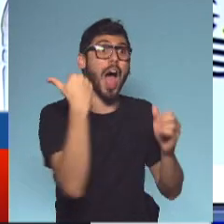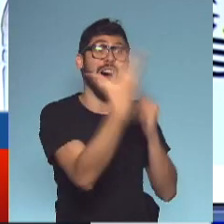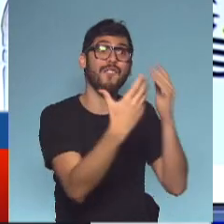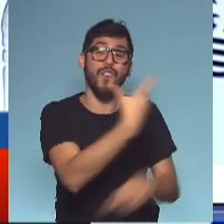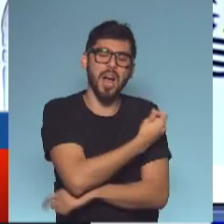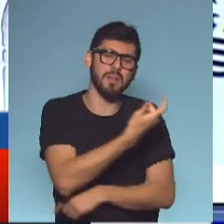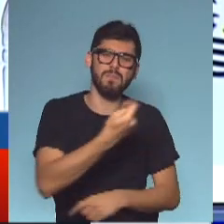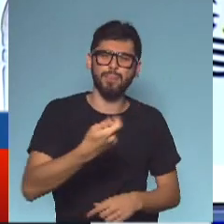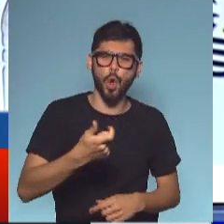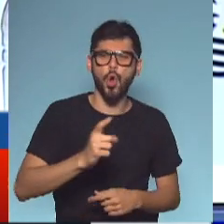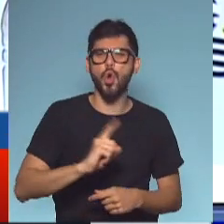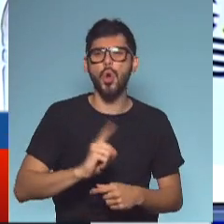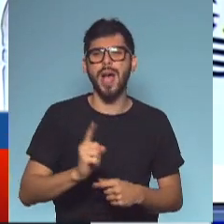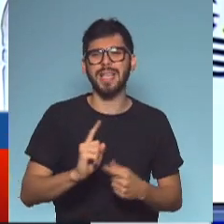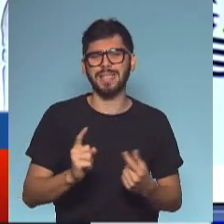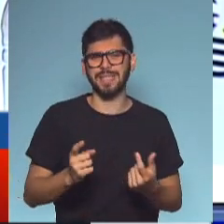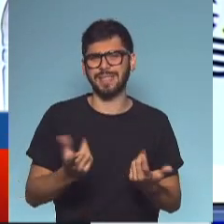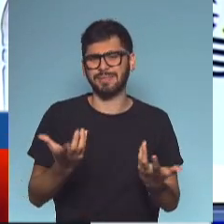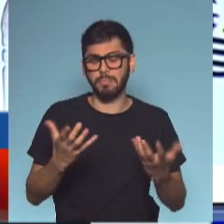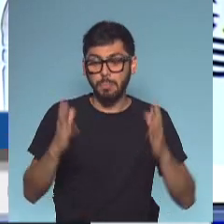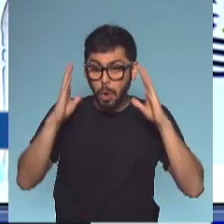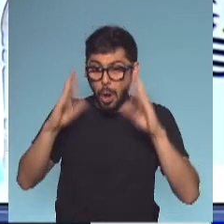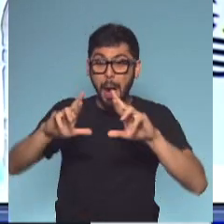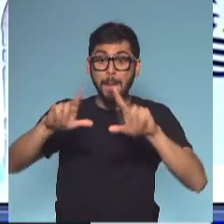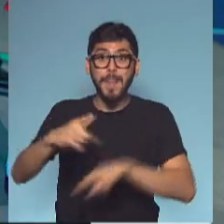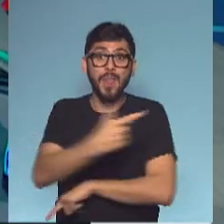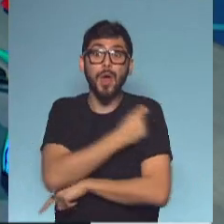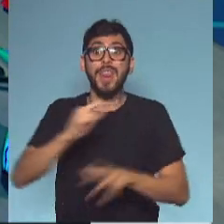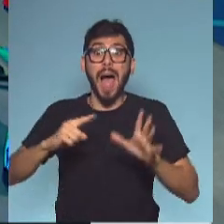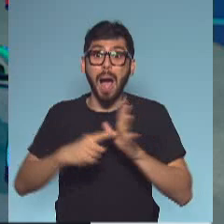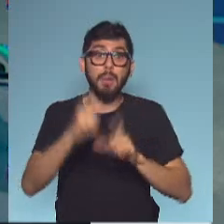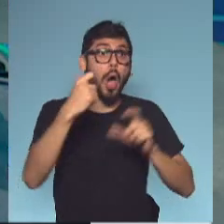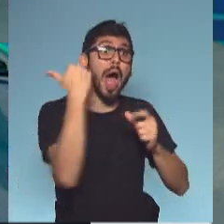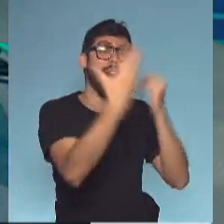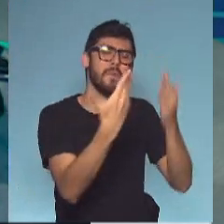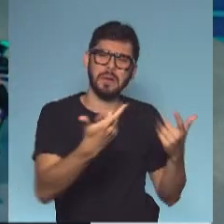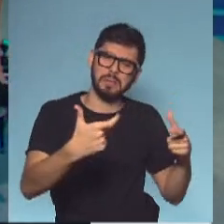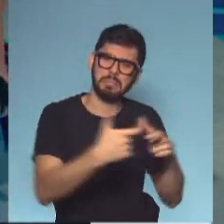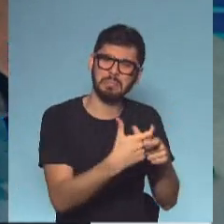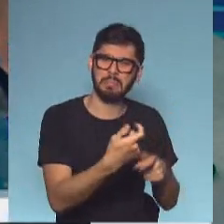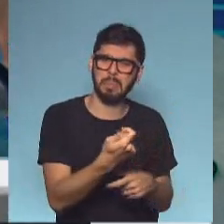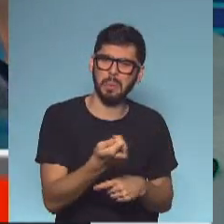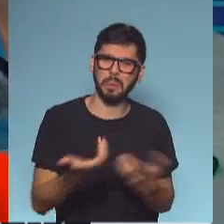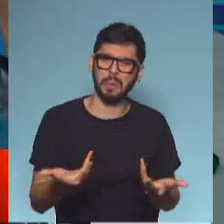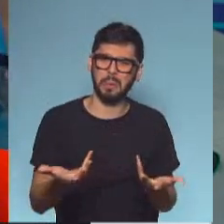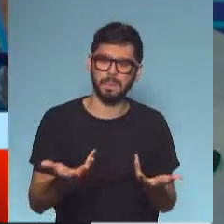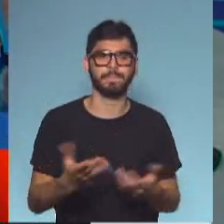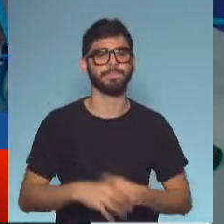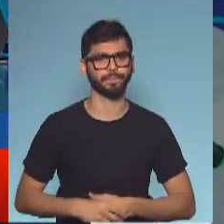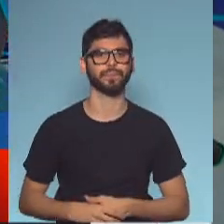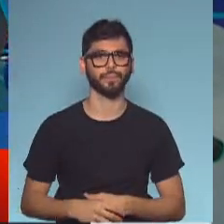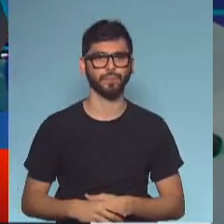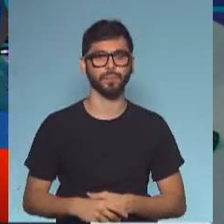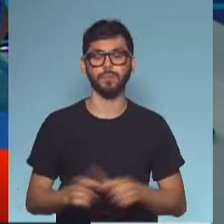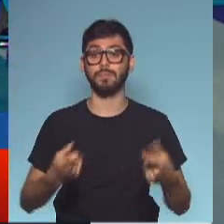que sea muy significativo a los fines de la campaña de vacunación porteña. Bien. Sí, la